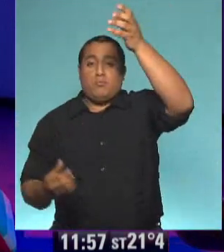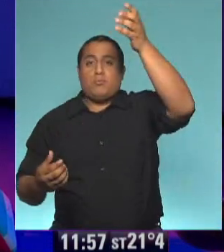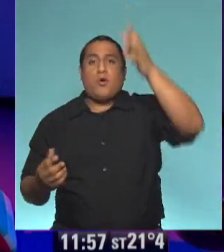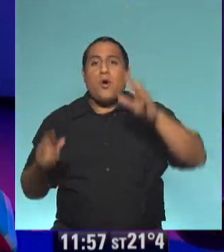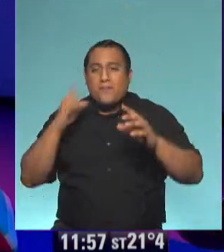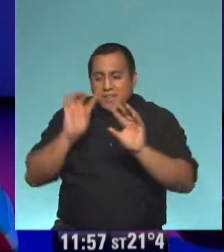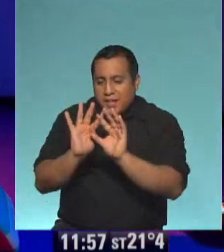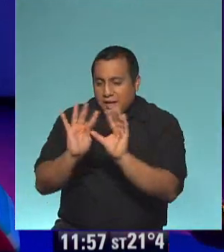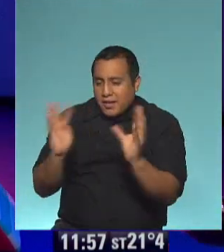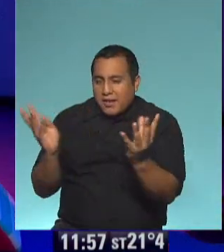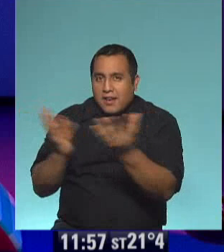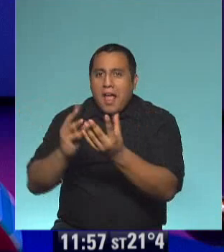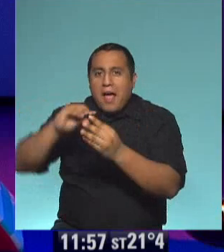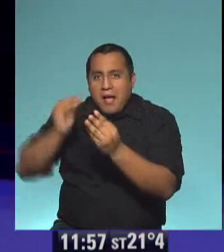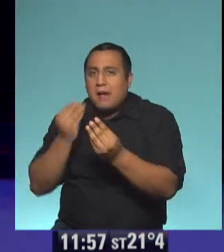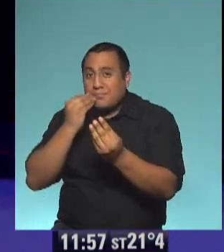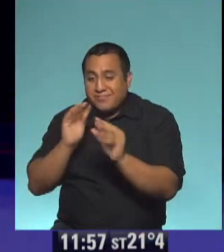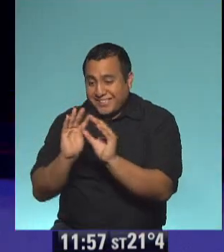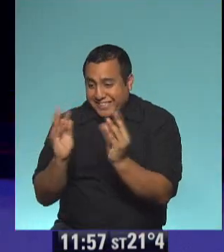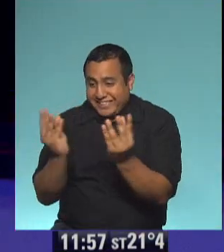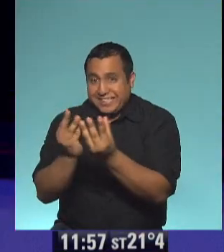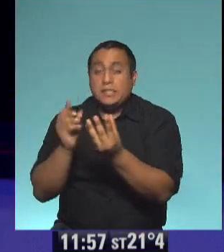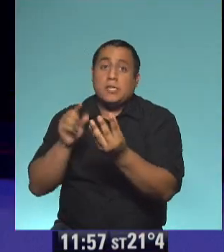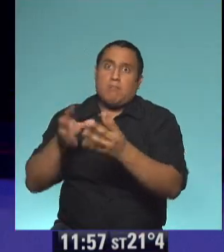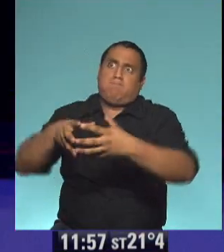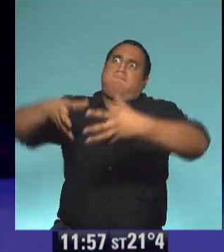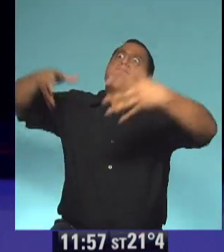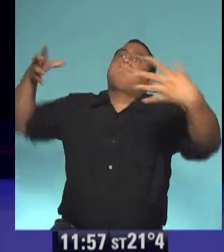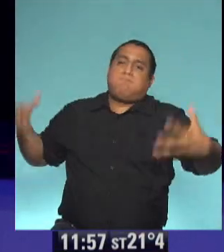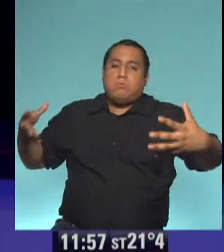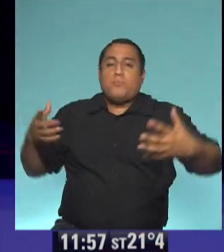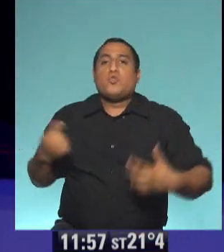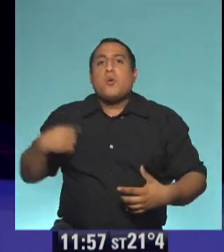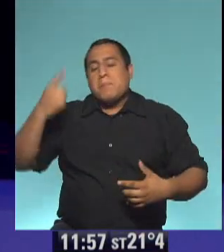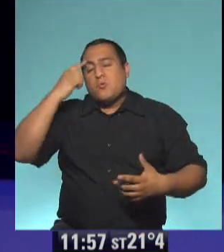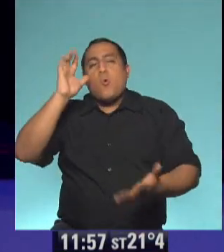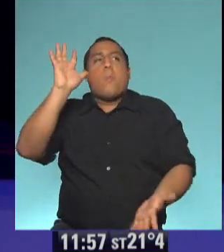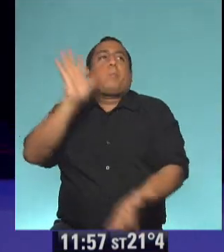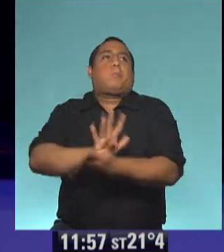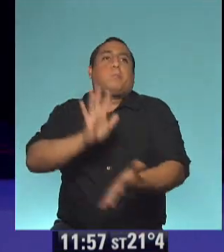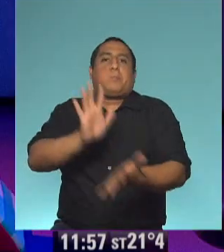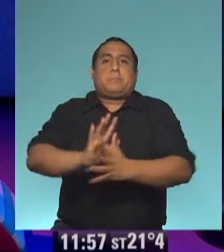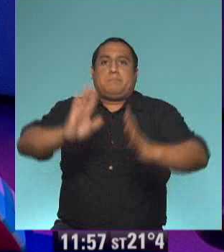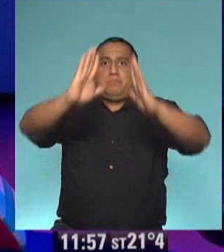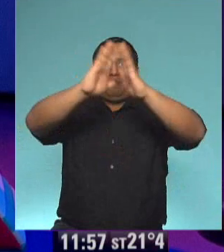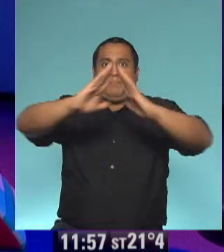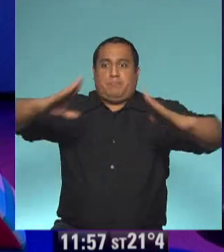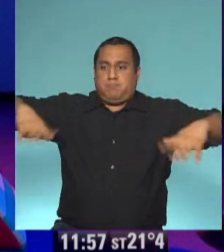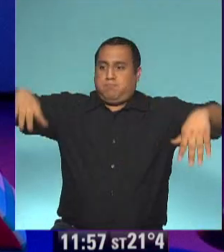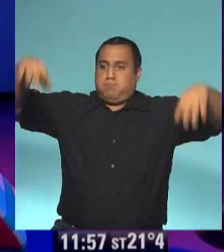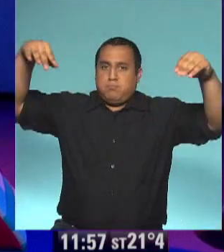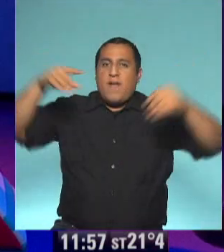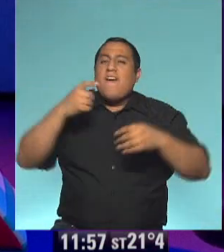gigante, así redonda. Mirá, o puede ser, para mí, como un castillo de bizcochitos de grasa. Uy, es